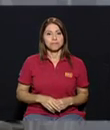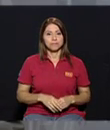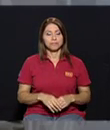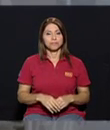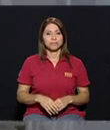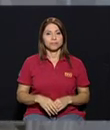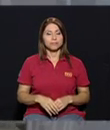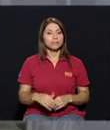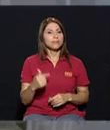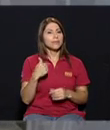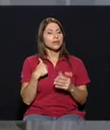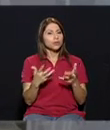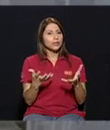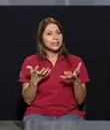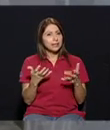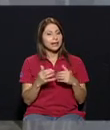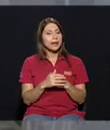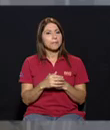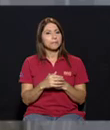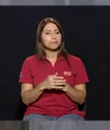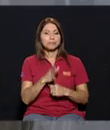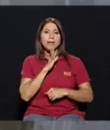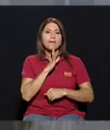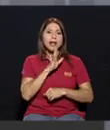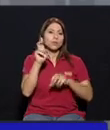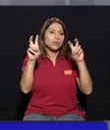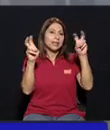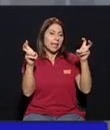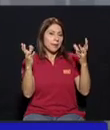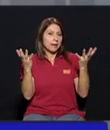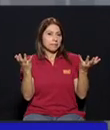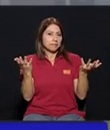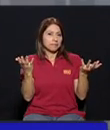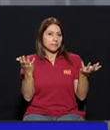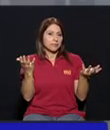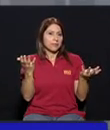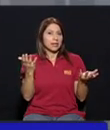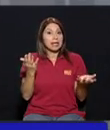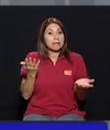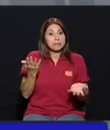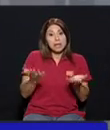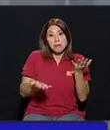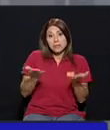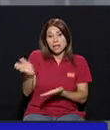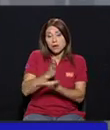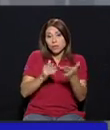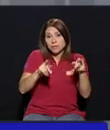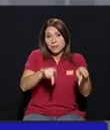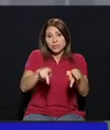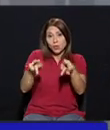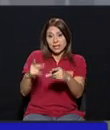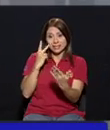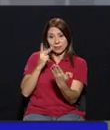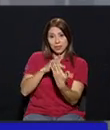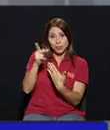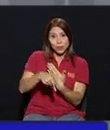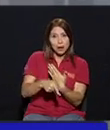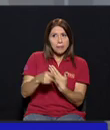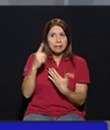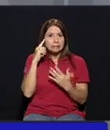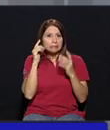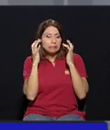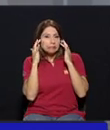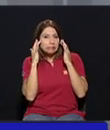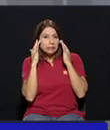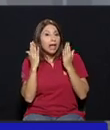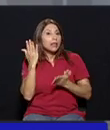Nacional. Yo quisiera abordar un tema que le puede estar preocupando, intuyo a algunas personas que nos están viendo,